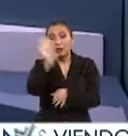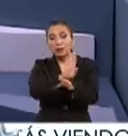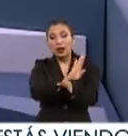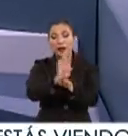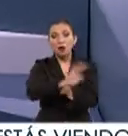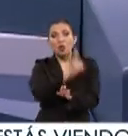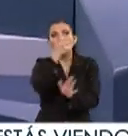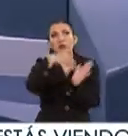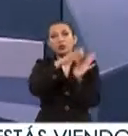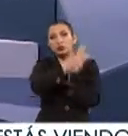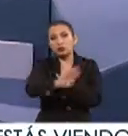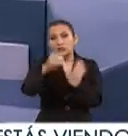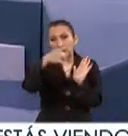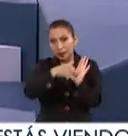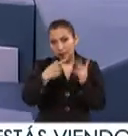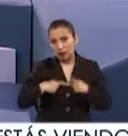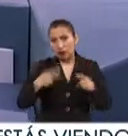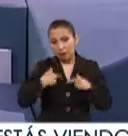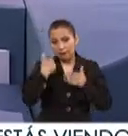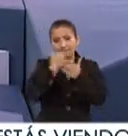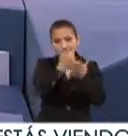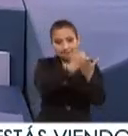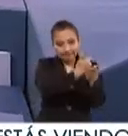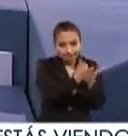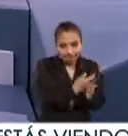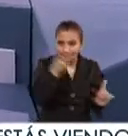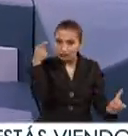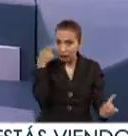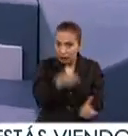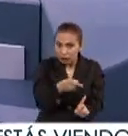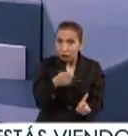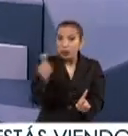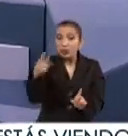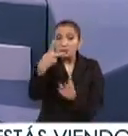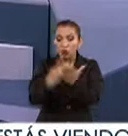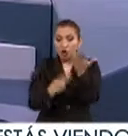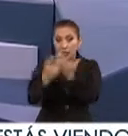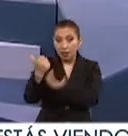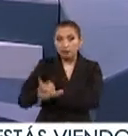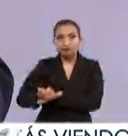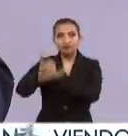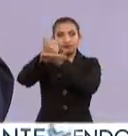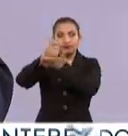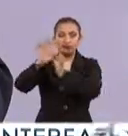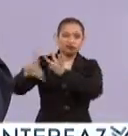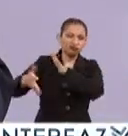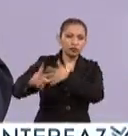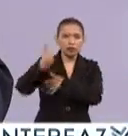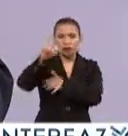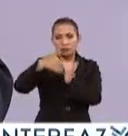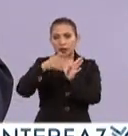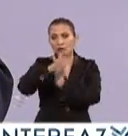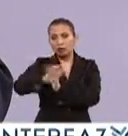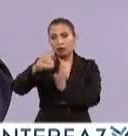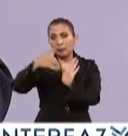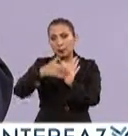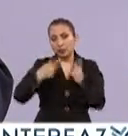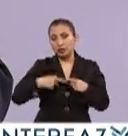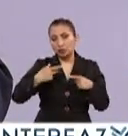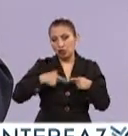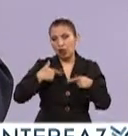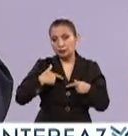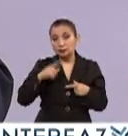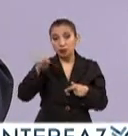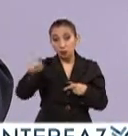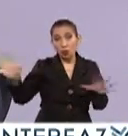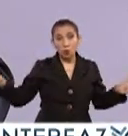beneficiado a más de 1.400.000 personas directamente, y en programas asistenciales aproximadamente a 2.400.000 gentes. Entonces,